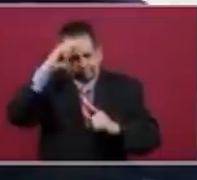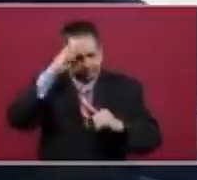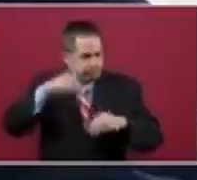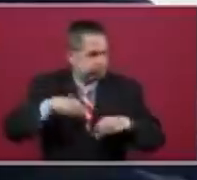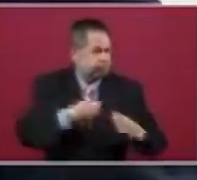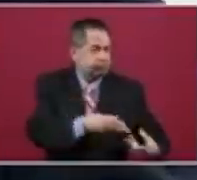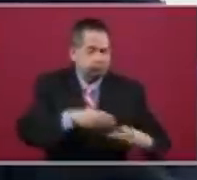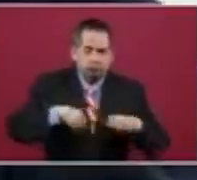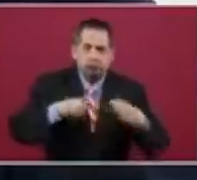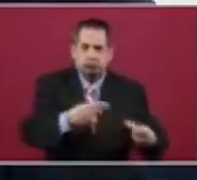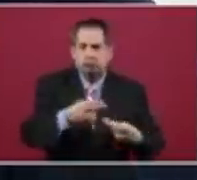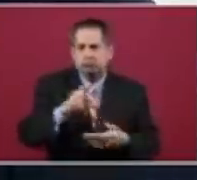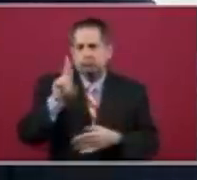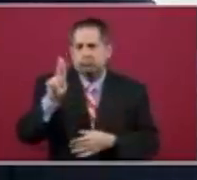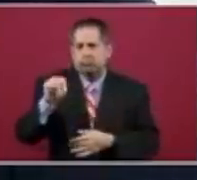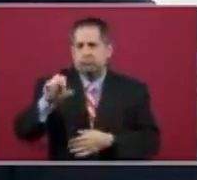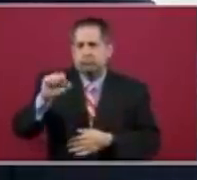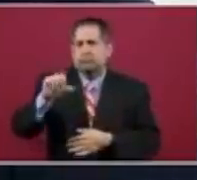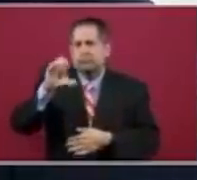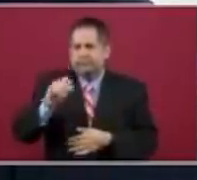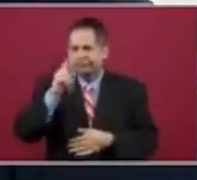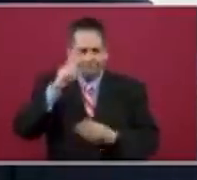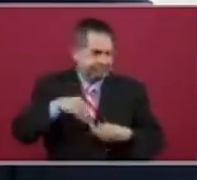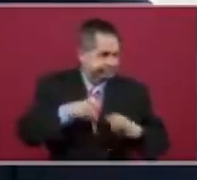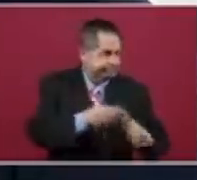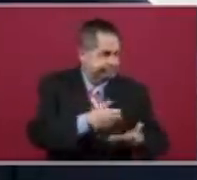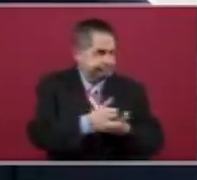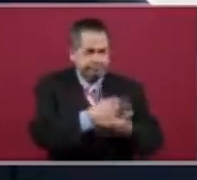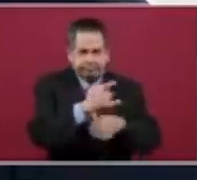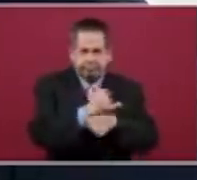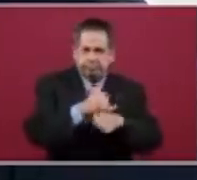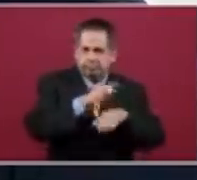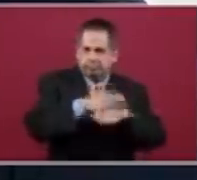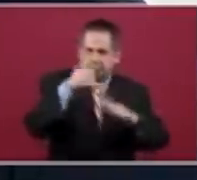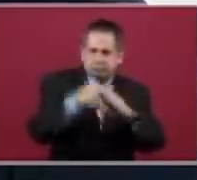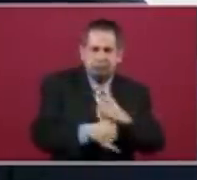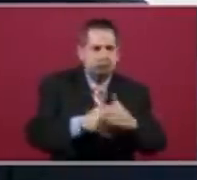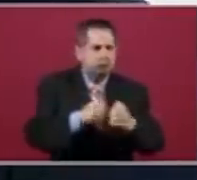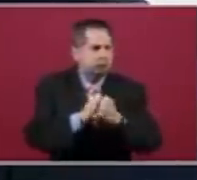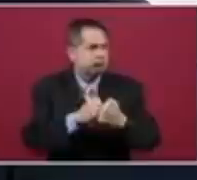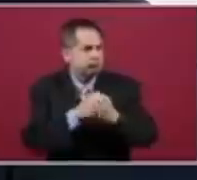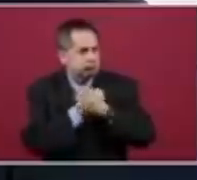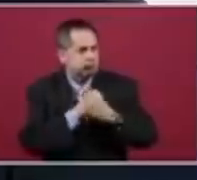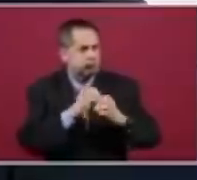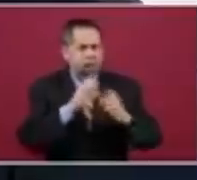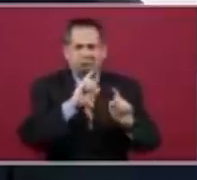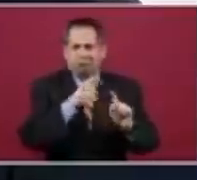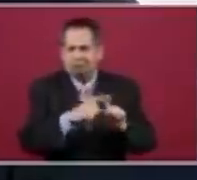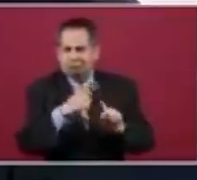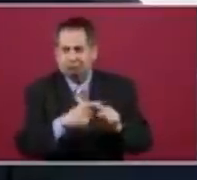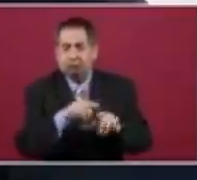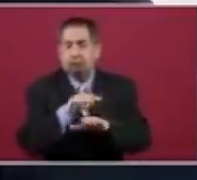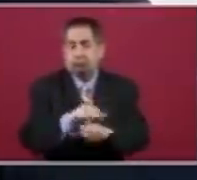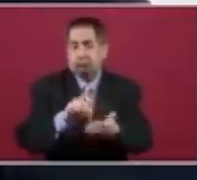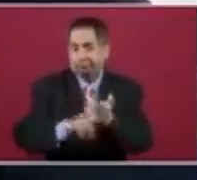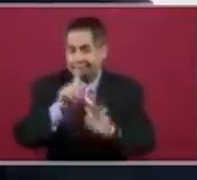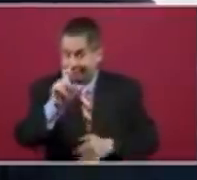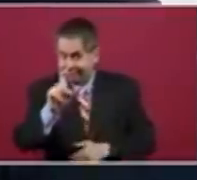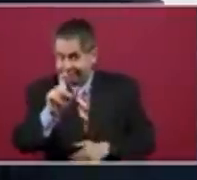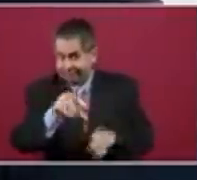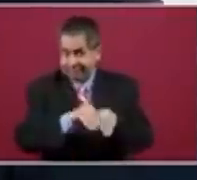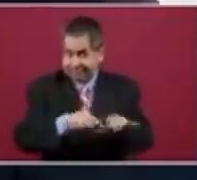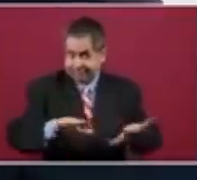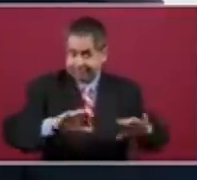UNESCO para promover el fortalecimiento del desarrollo de la investigación científica y educativa en materia hidrológica, así como